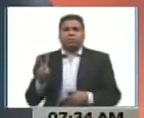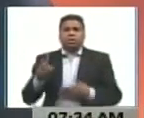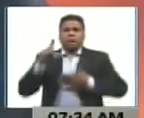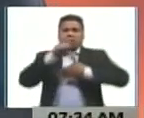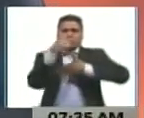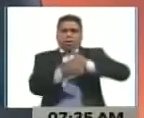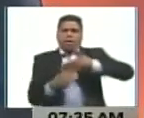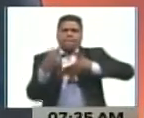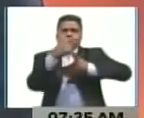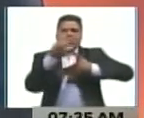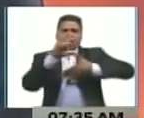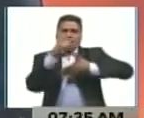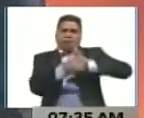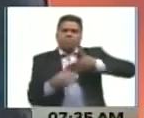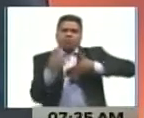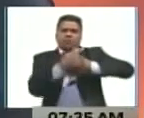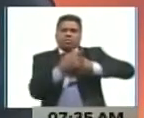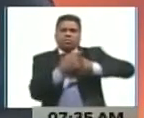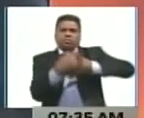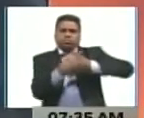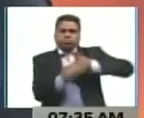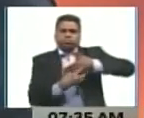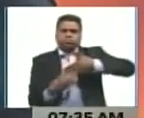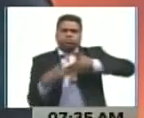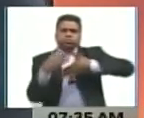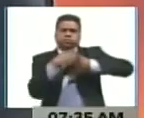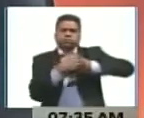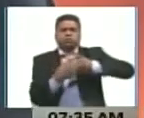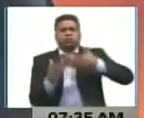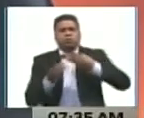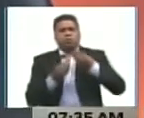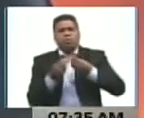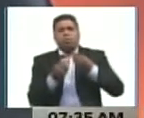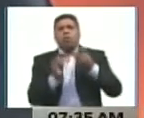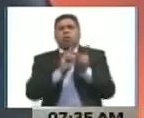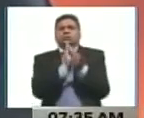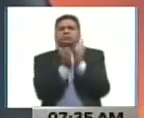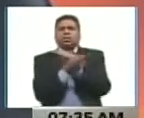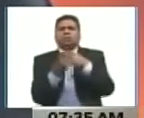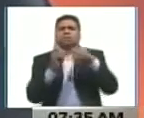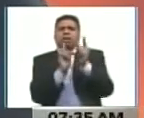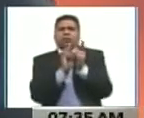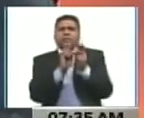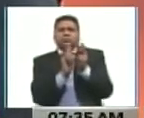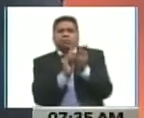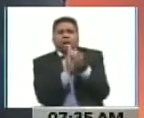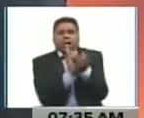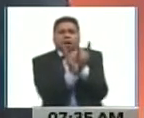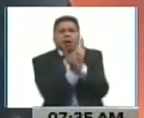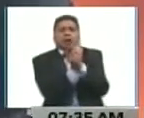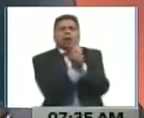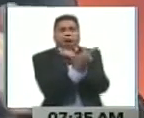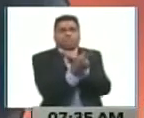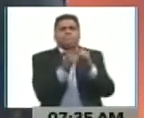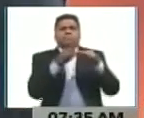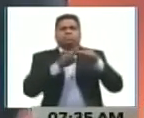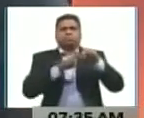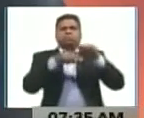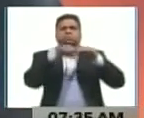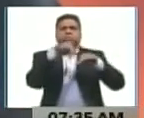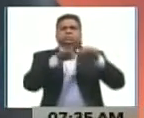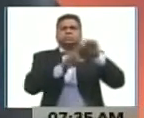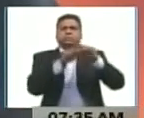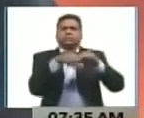con una especie de restauración o de intento de restauración de los poderes neoliberales que gobernaron nuestro